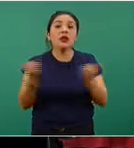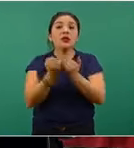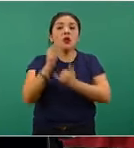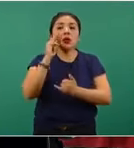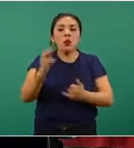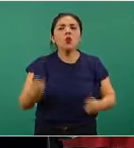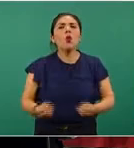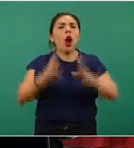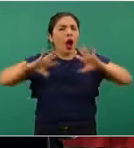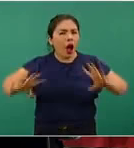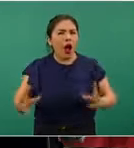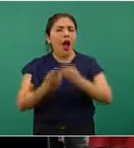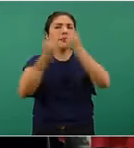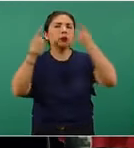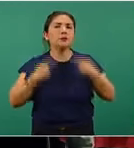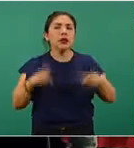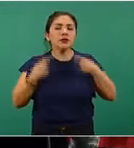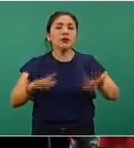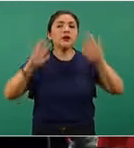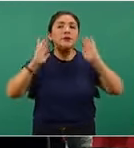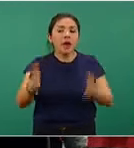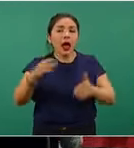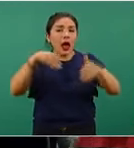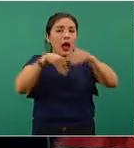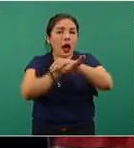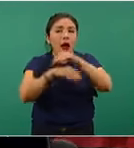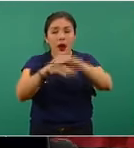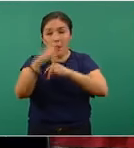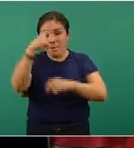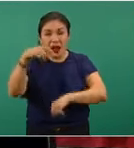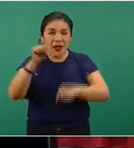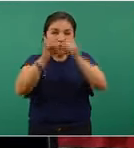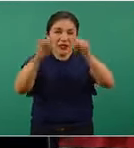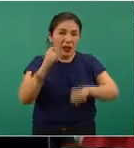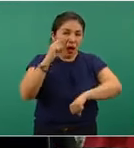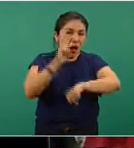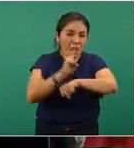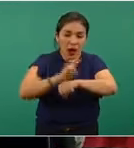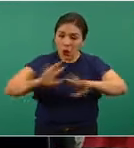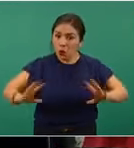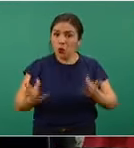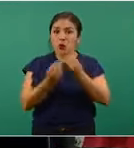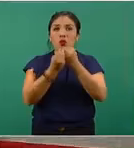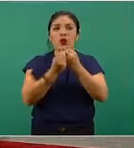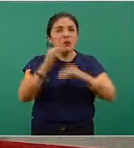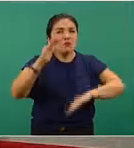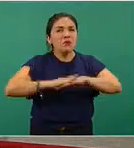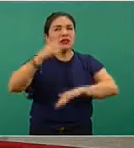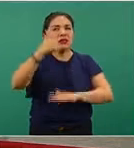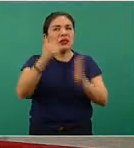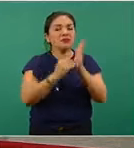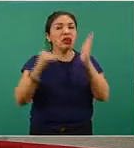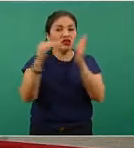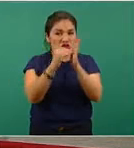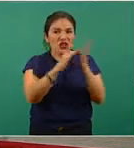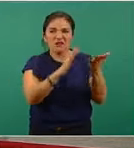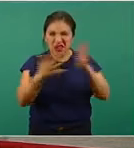todas las personas que han incluido o que se han ingresado en este sistema de vigilancia. En total son un poco más de 6